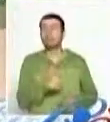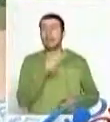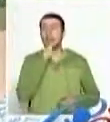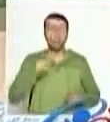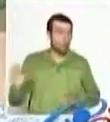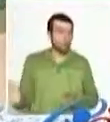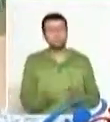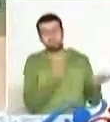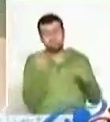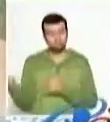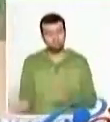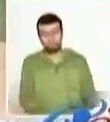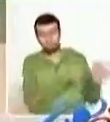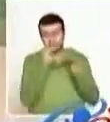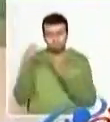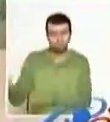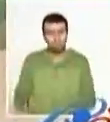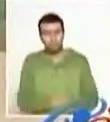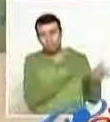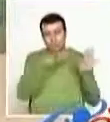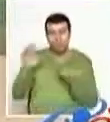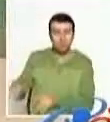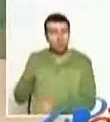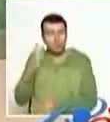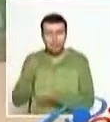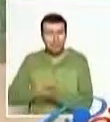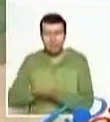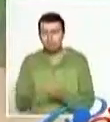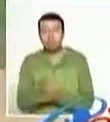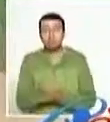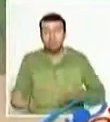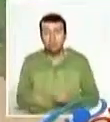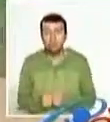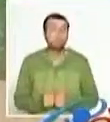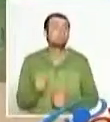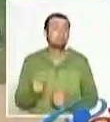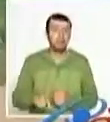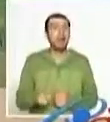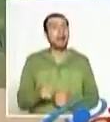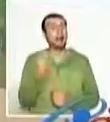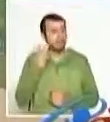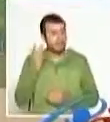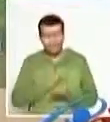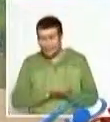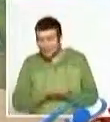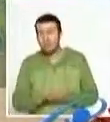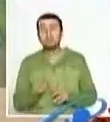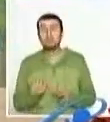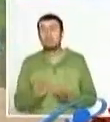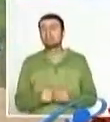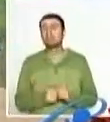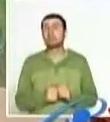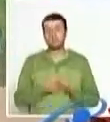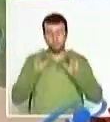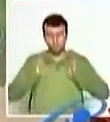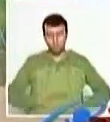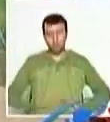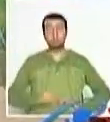agua, estar limpiando. El 70% de nuestro cuerpo es agua y hay que estarlo limpiando, pero la gente no lo